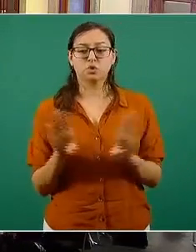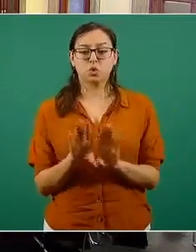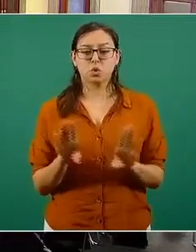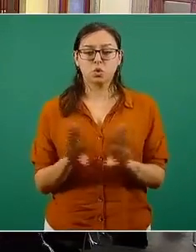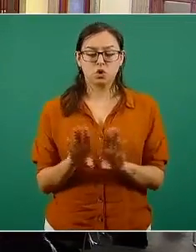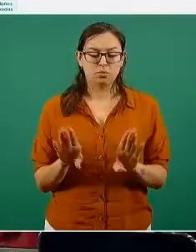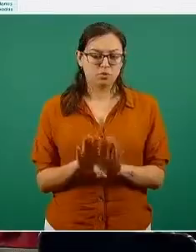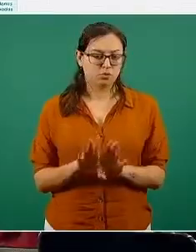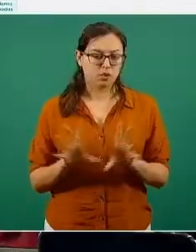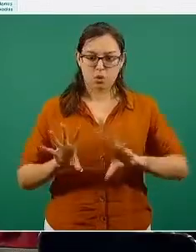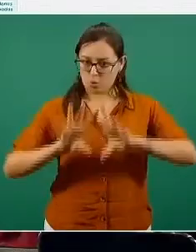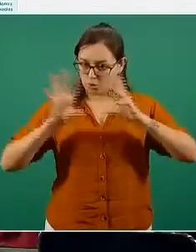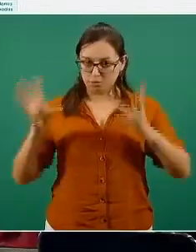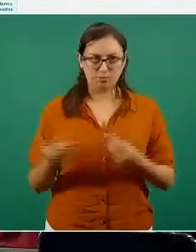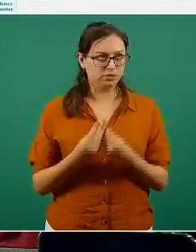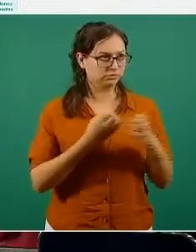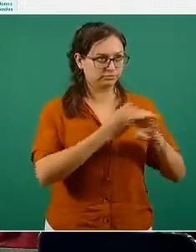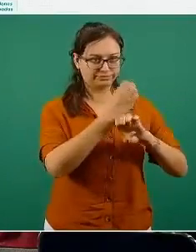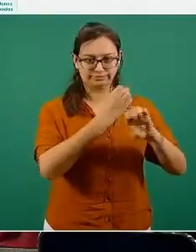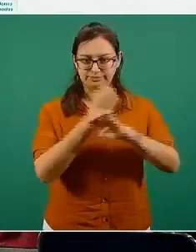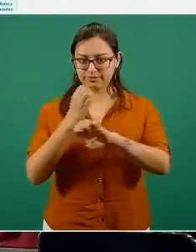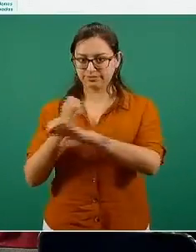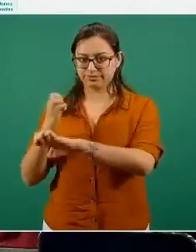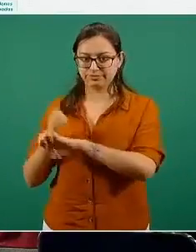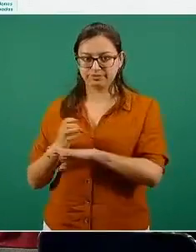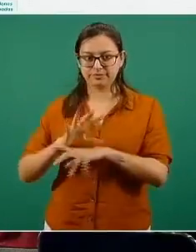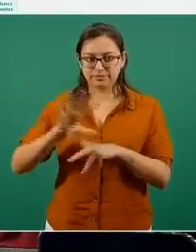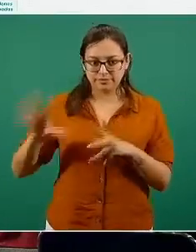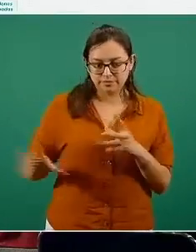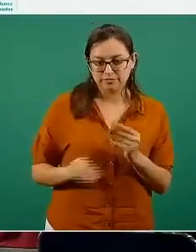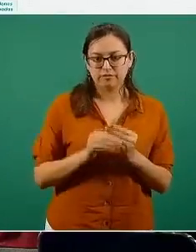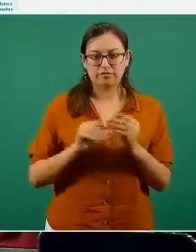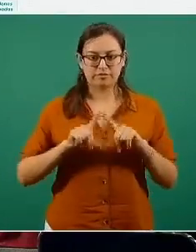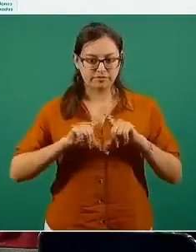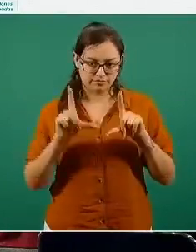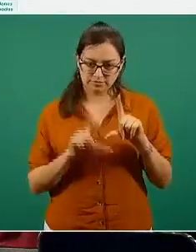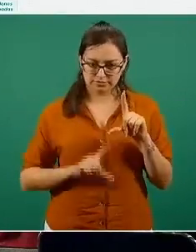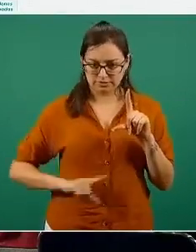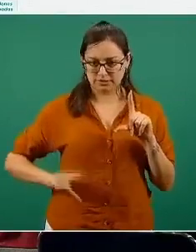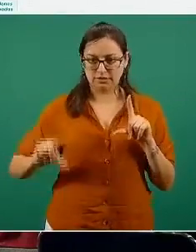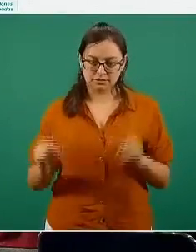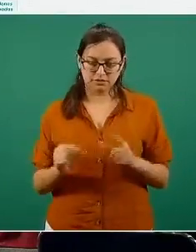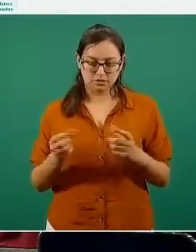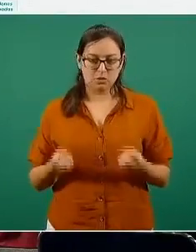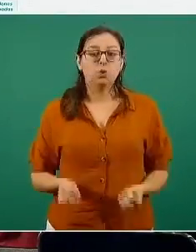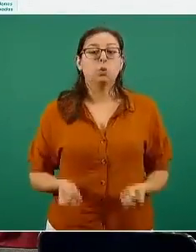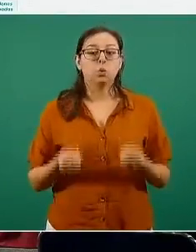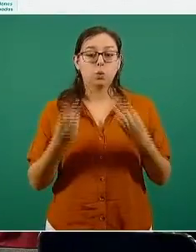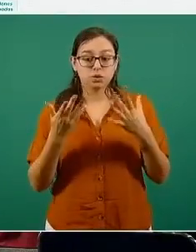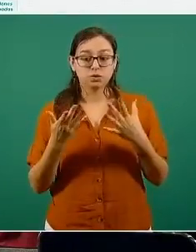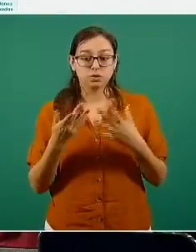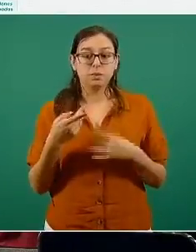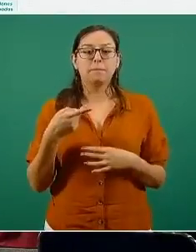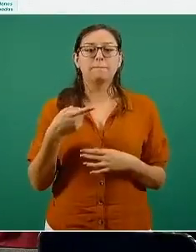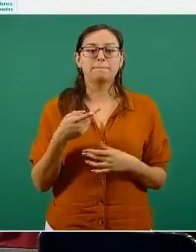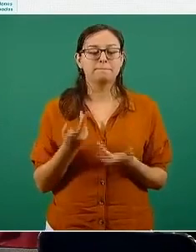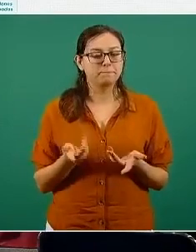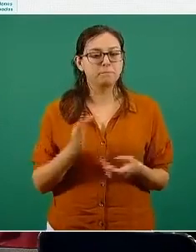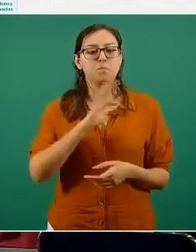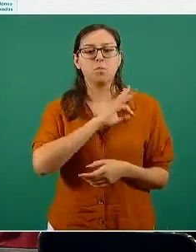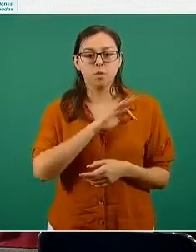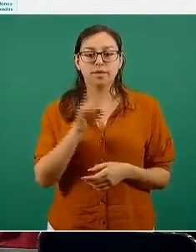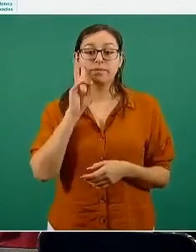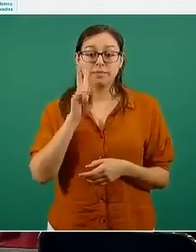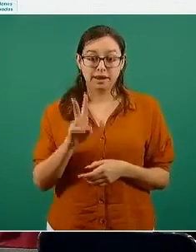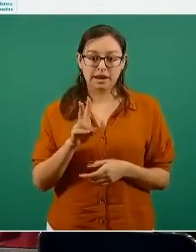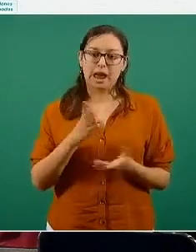casos nacionales. Esto es a nivel nacional y también, como pueden ver también en la página, pues cada